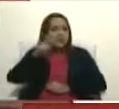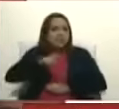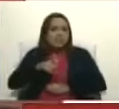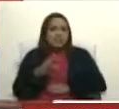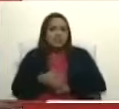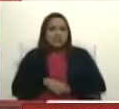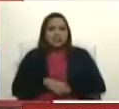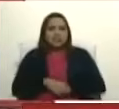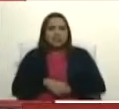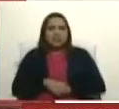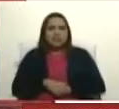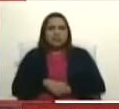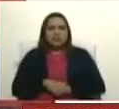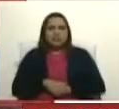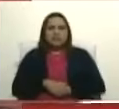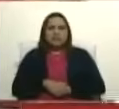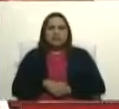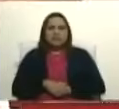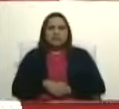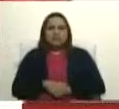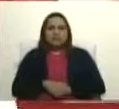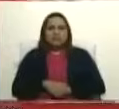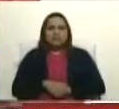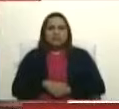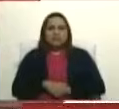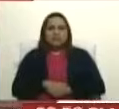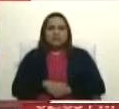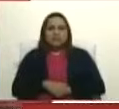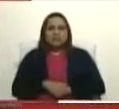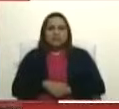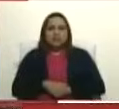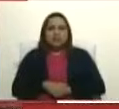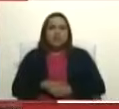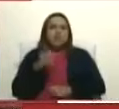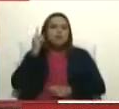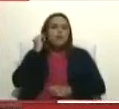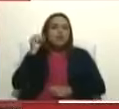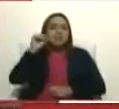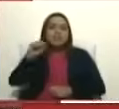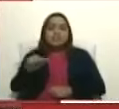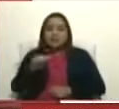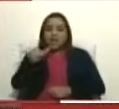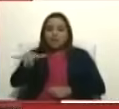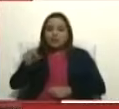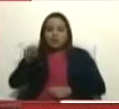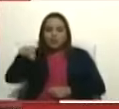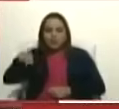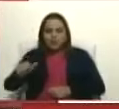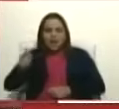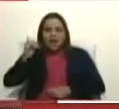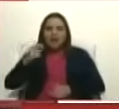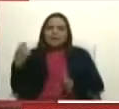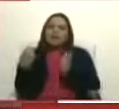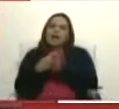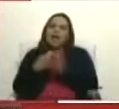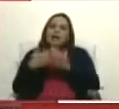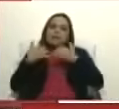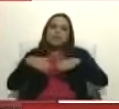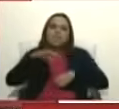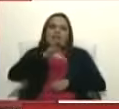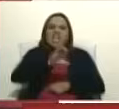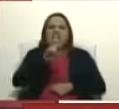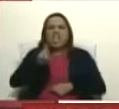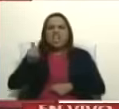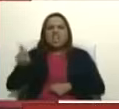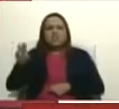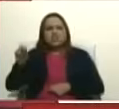Tratan de manipular a la Sayona, ¿no? Porque ella es empleada de la Exxon. Ella trabaja para la Exxon, pues, para los intereses de la Exxon.